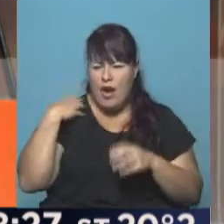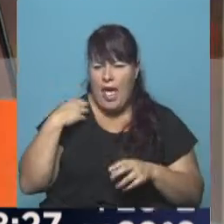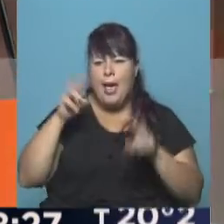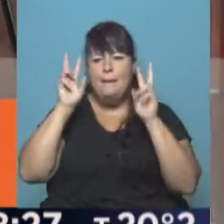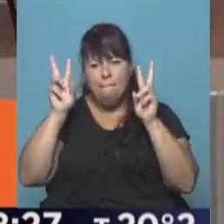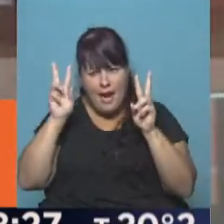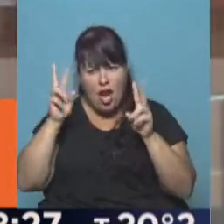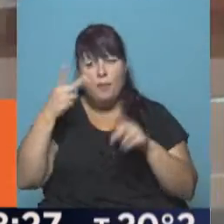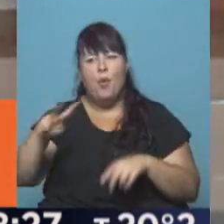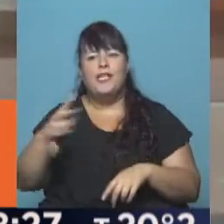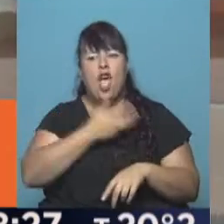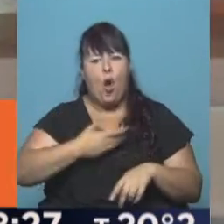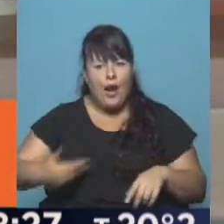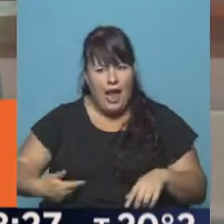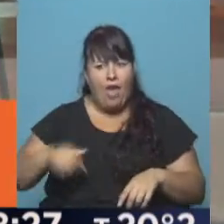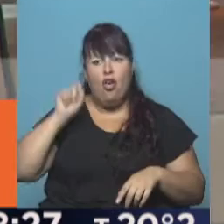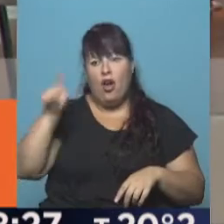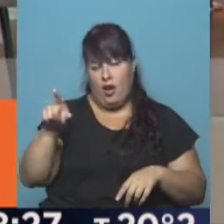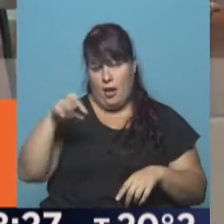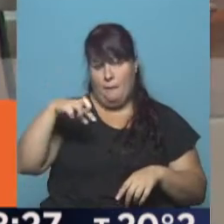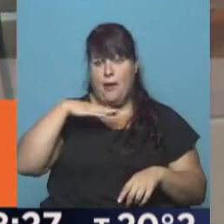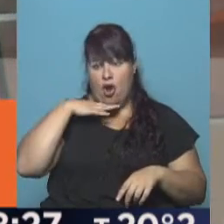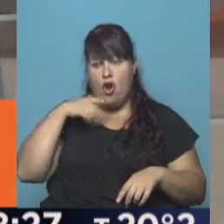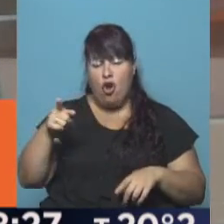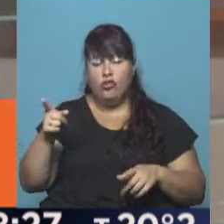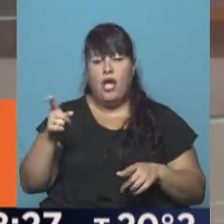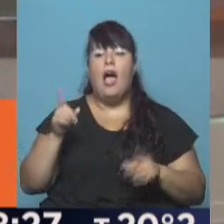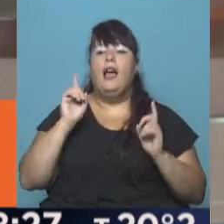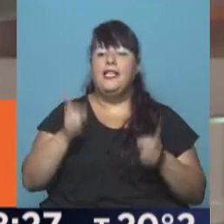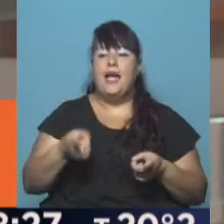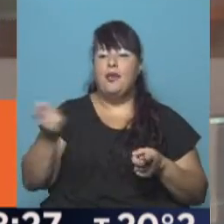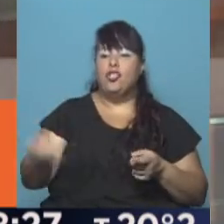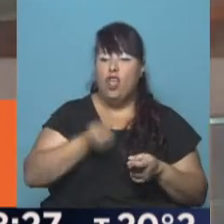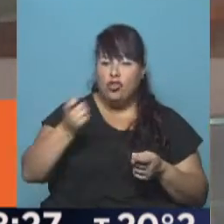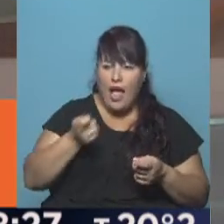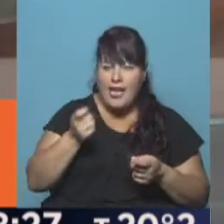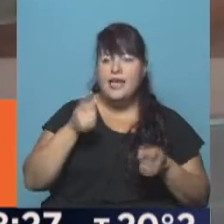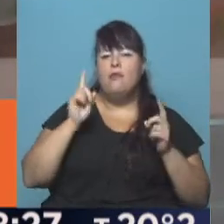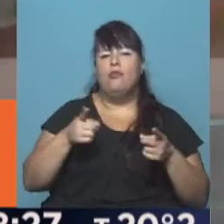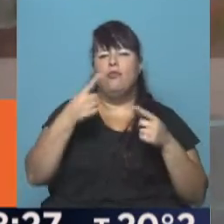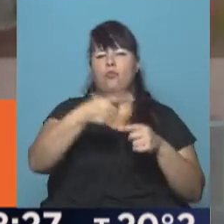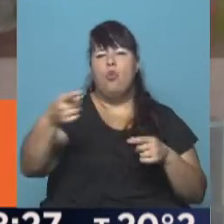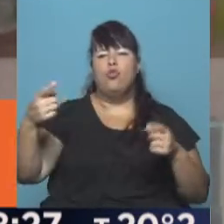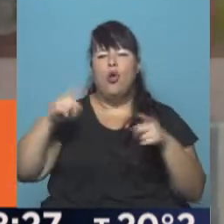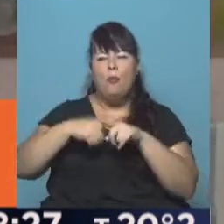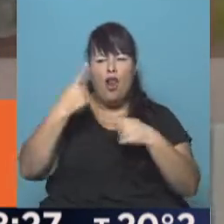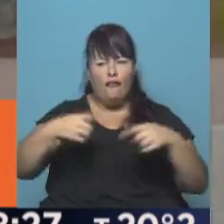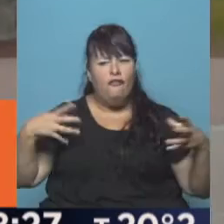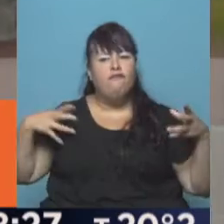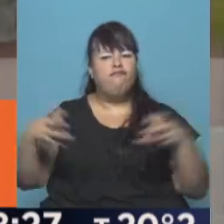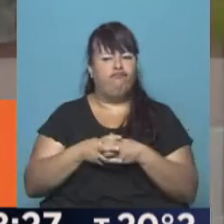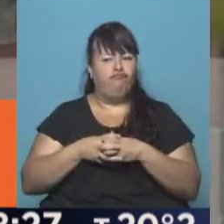peronismo nuestro vicegobernador es del pj y con el socialismo y con muchas fuerzas políticas